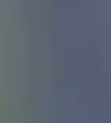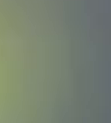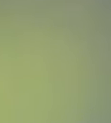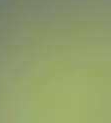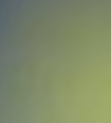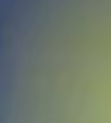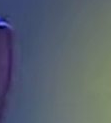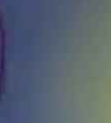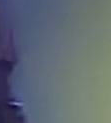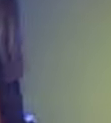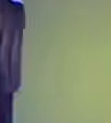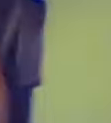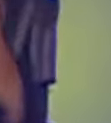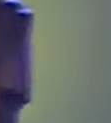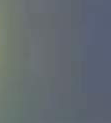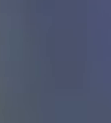eléctrico,